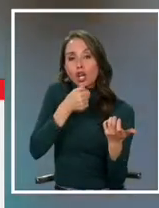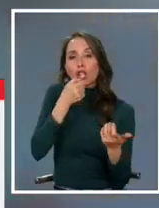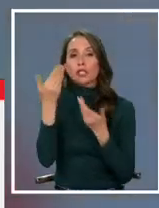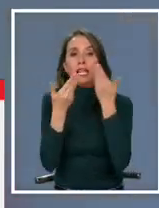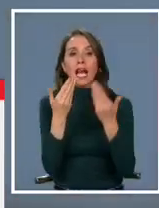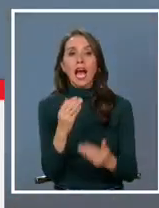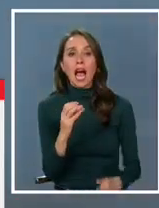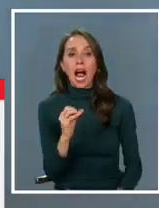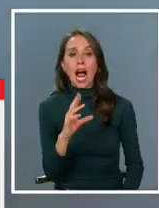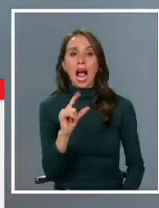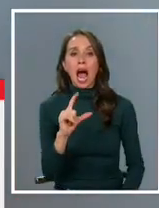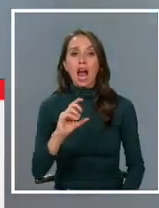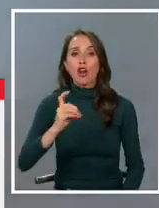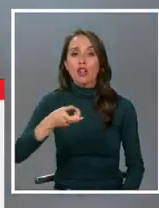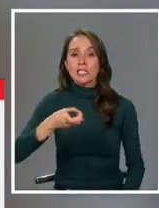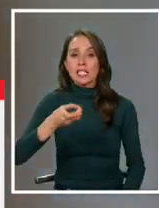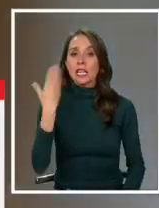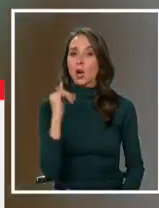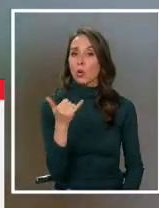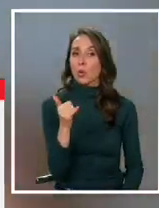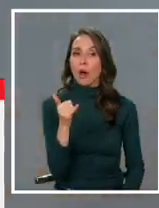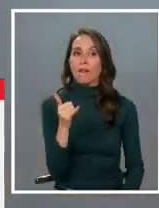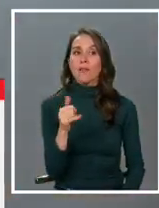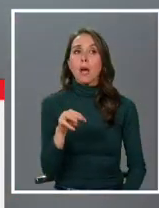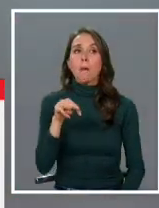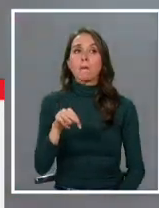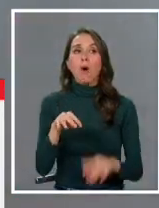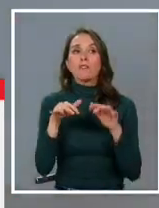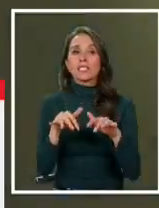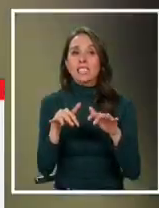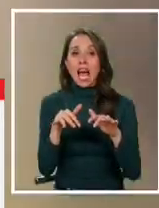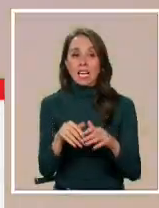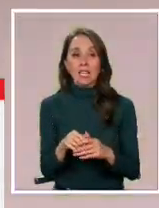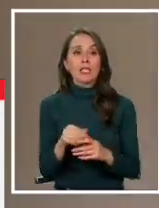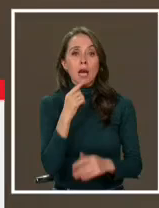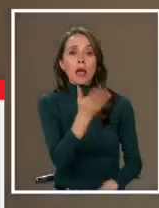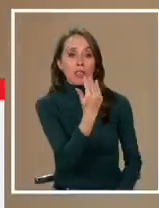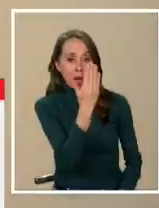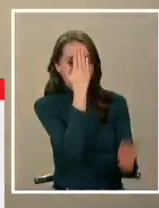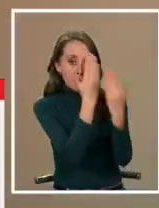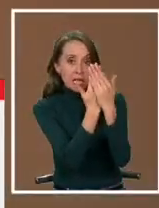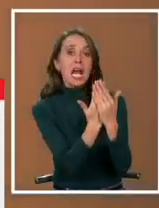cantante Carol que se desarrolló este jueves en el mistar arena